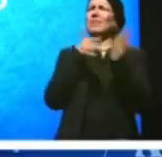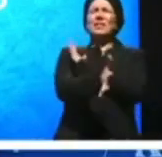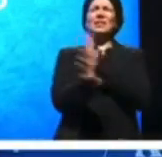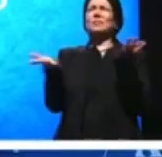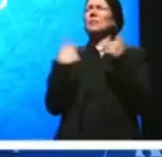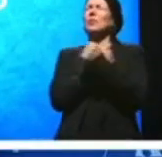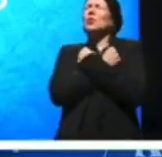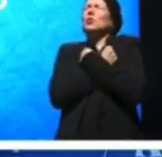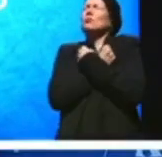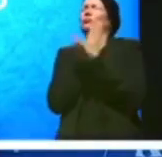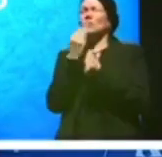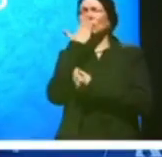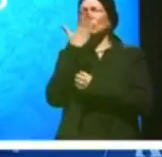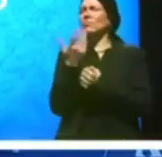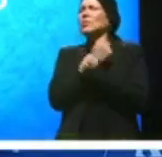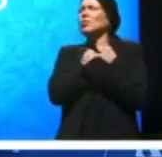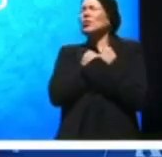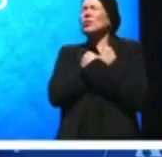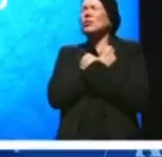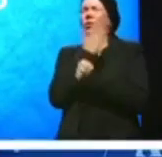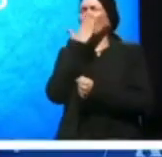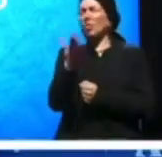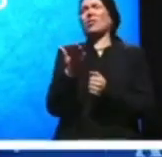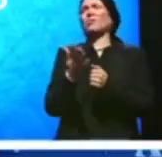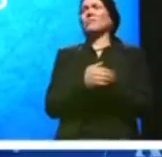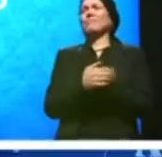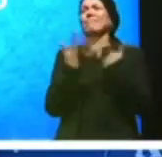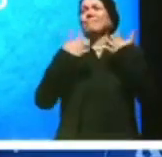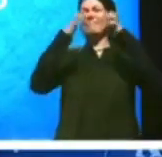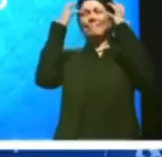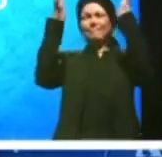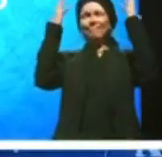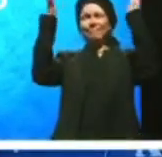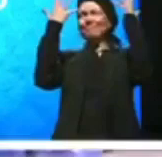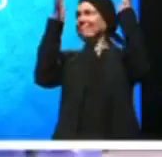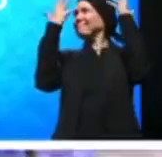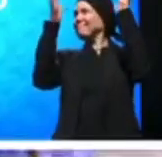quiero muchísimo, de verdad. Os quiero de corazón.